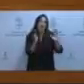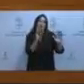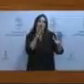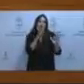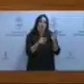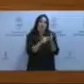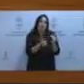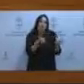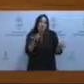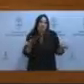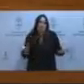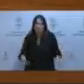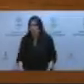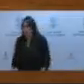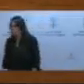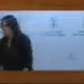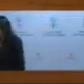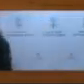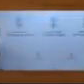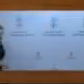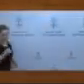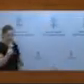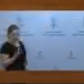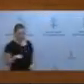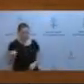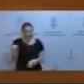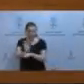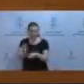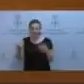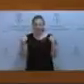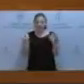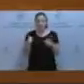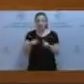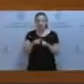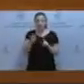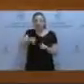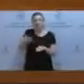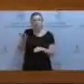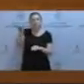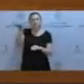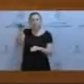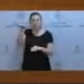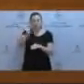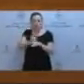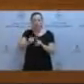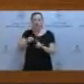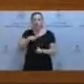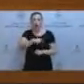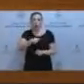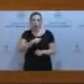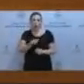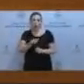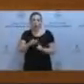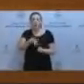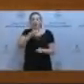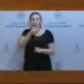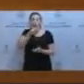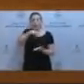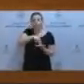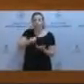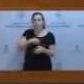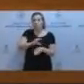exigente. Estuve en la presentación del Plan de Turismo Sostenible del Consejo, que no se presentó en una comisión, como una comparecencia que voy a haber hecho el